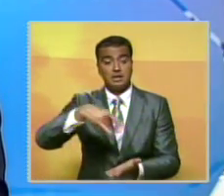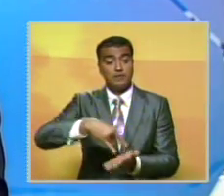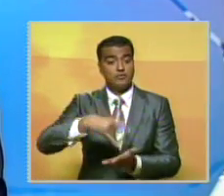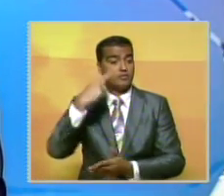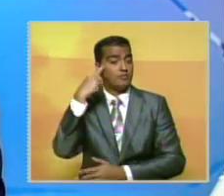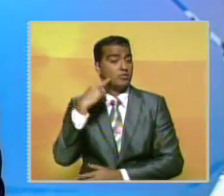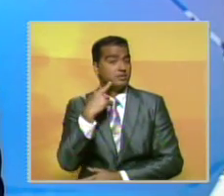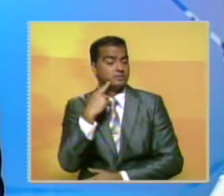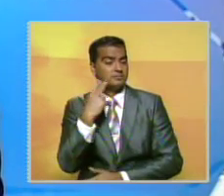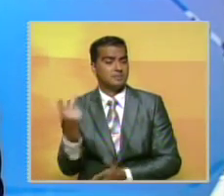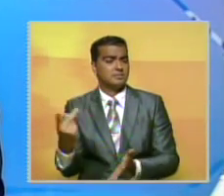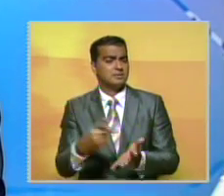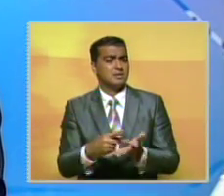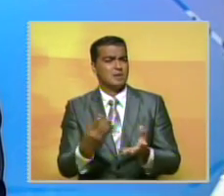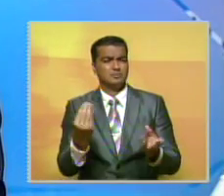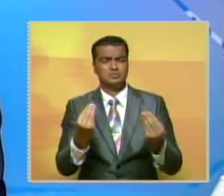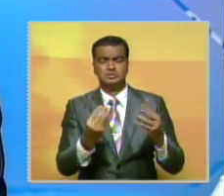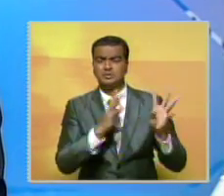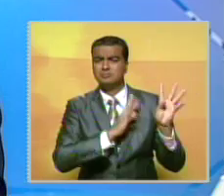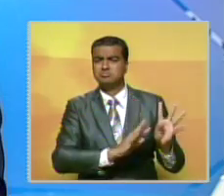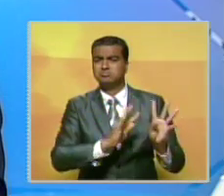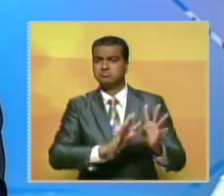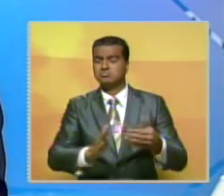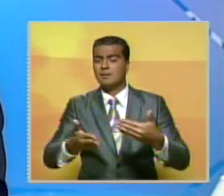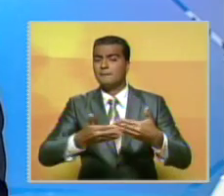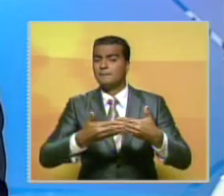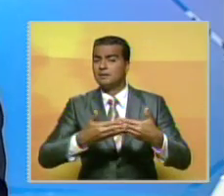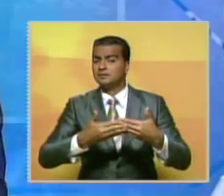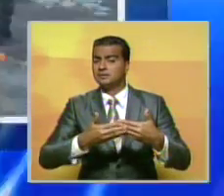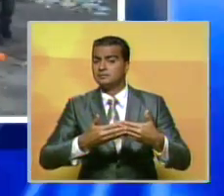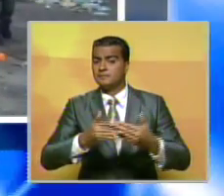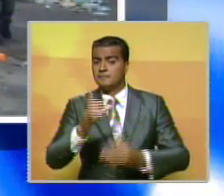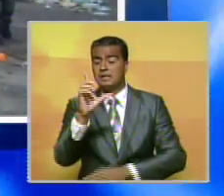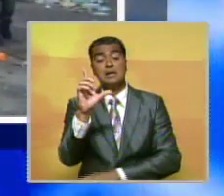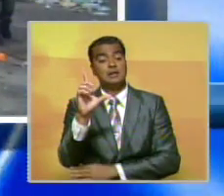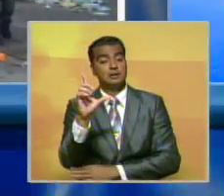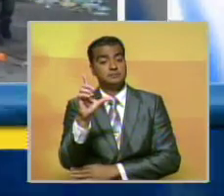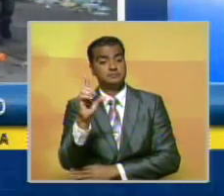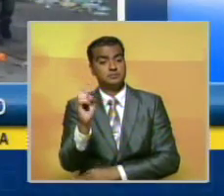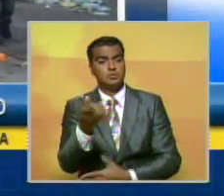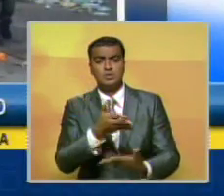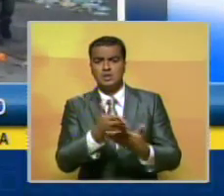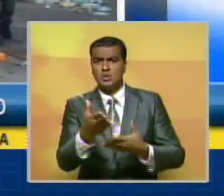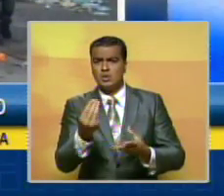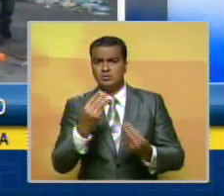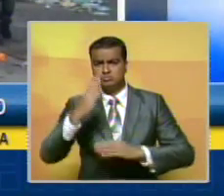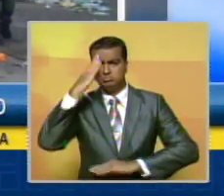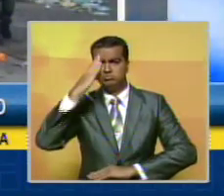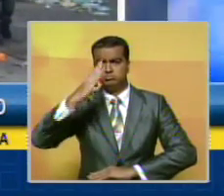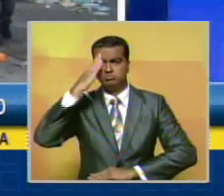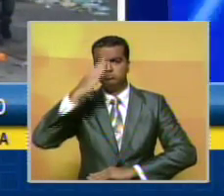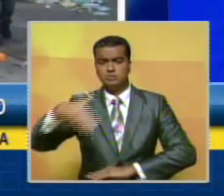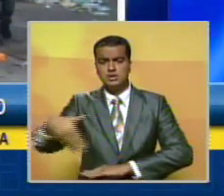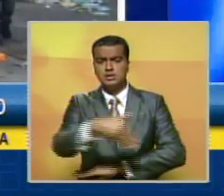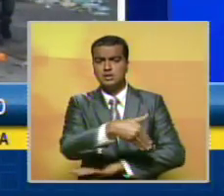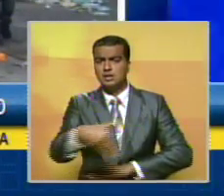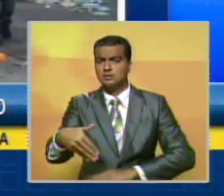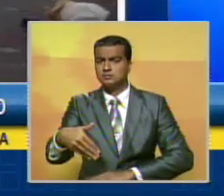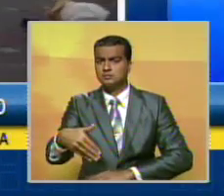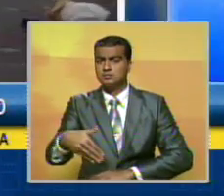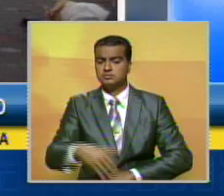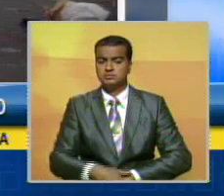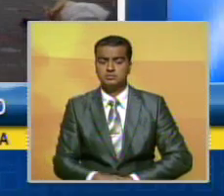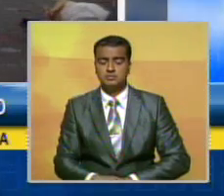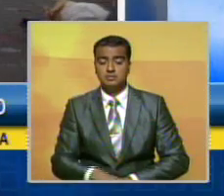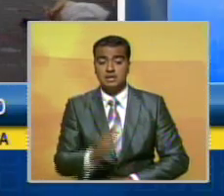Bolívar se han presentado diversas trancas en las principales vías. En Lara continúa el despliegue militar en el municipio palavecino, mientras que